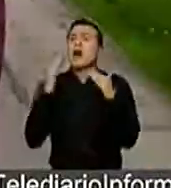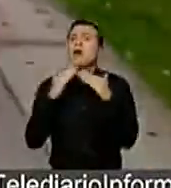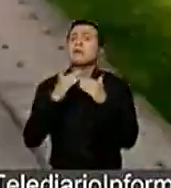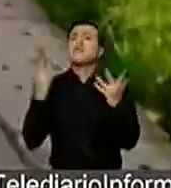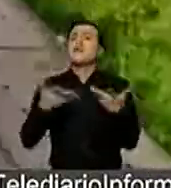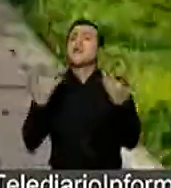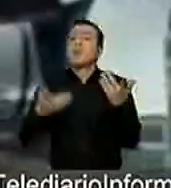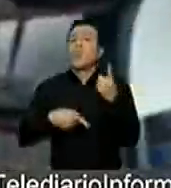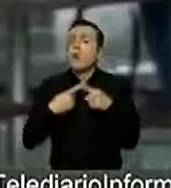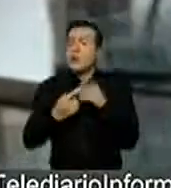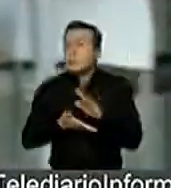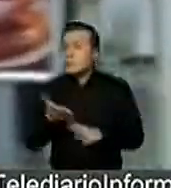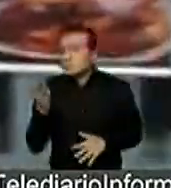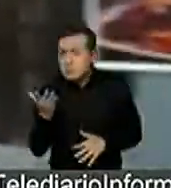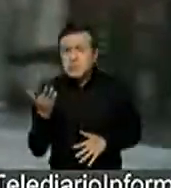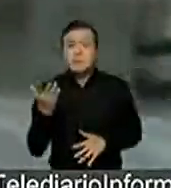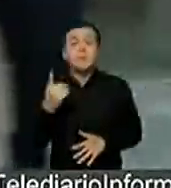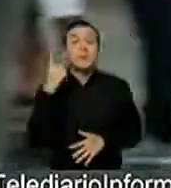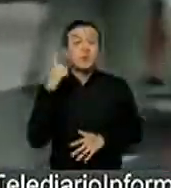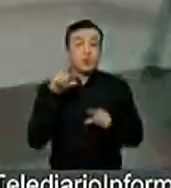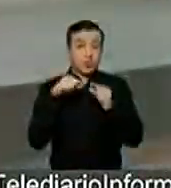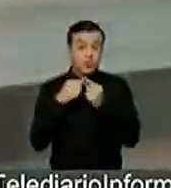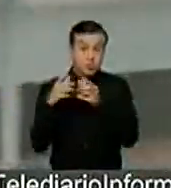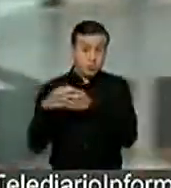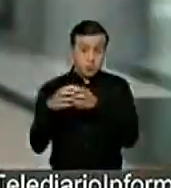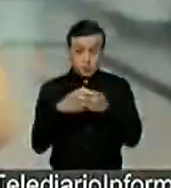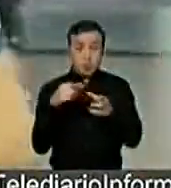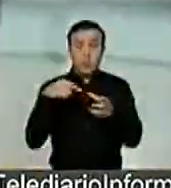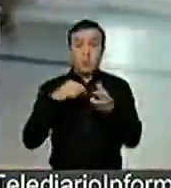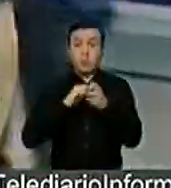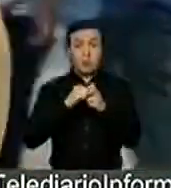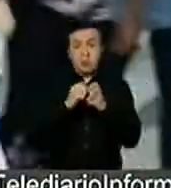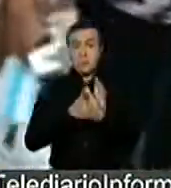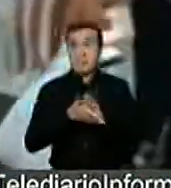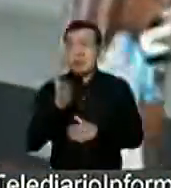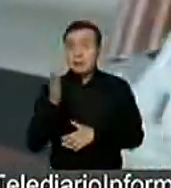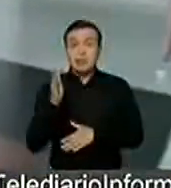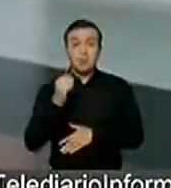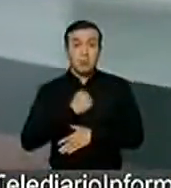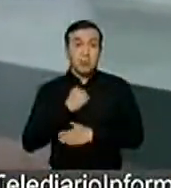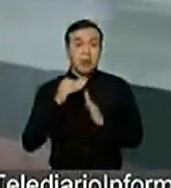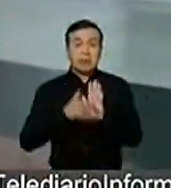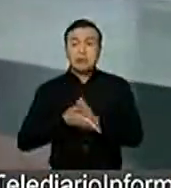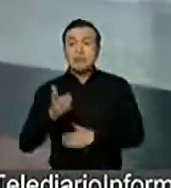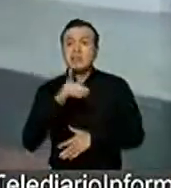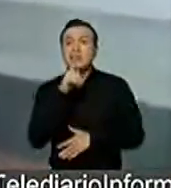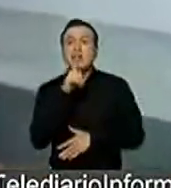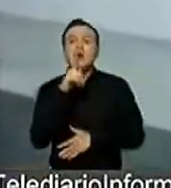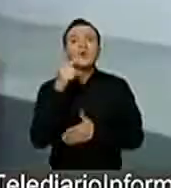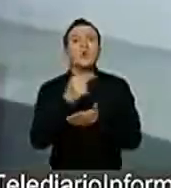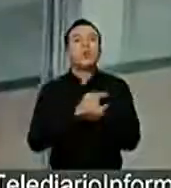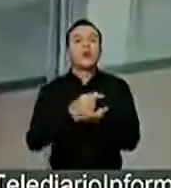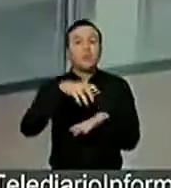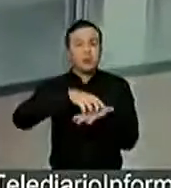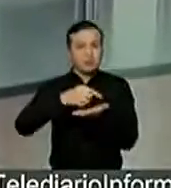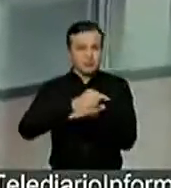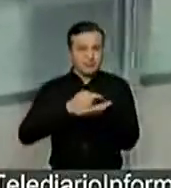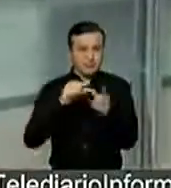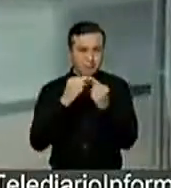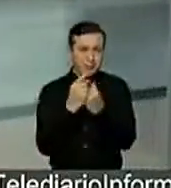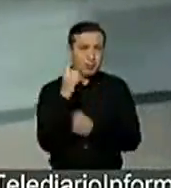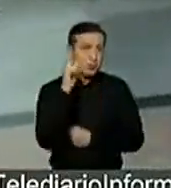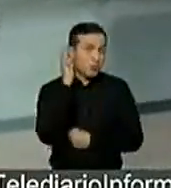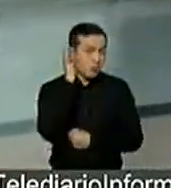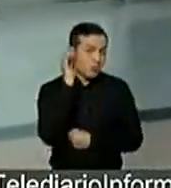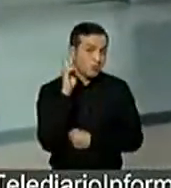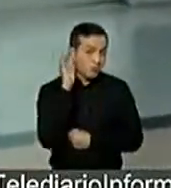respectivas ciudades. Una de las delegaciones que se afectó por esta paralización fue la de Fede Guayas. Una de las jugadoras